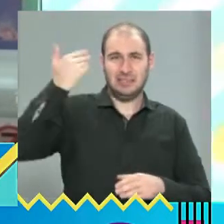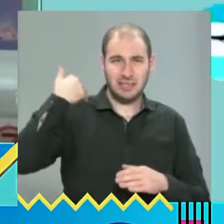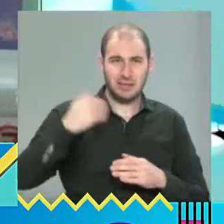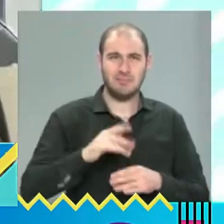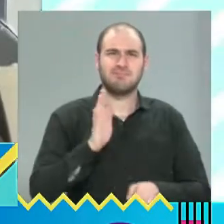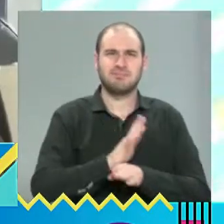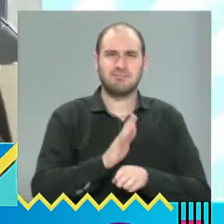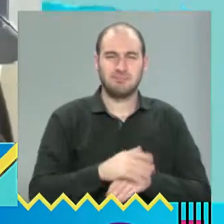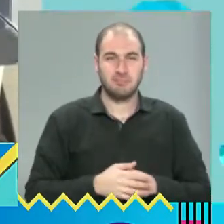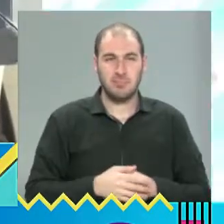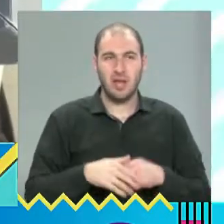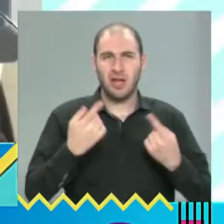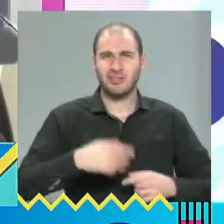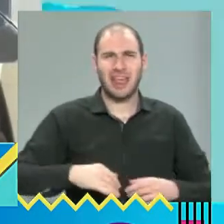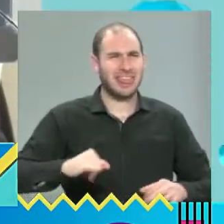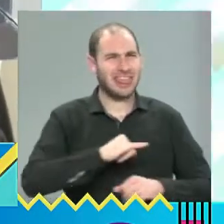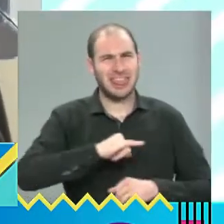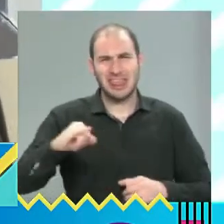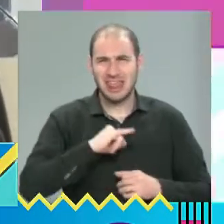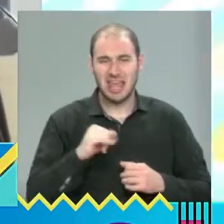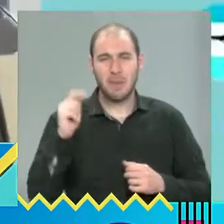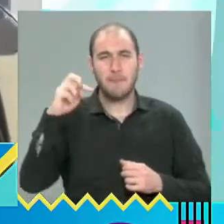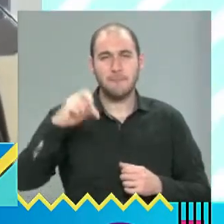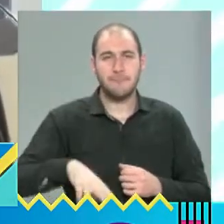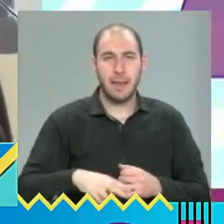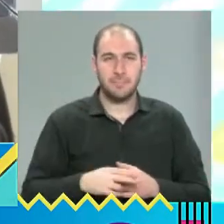un efecto muy duro para el plan de